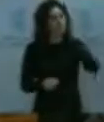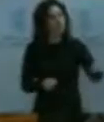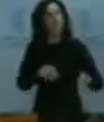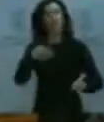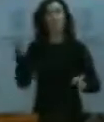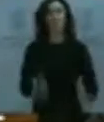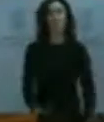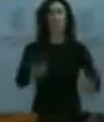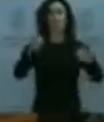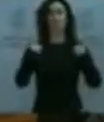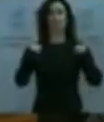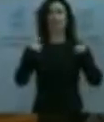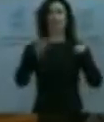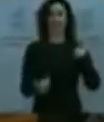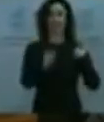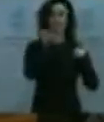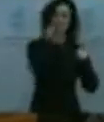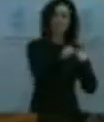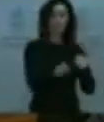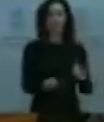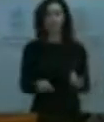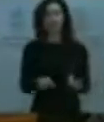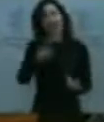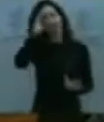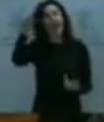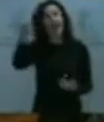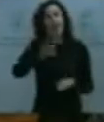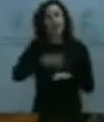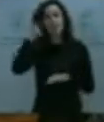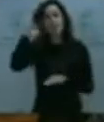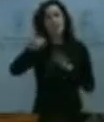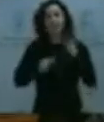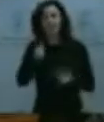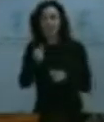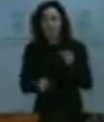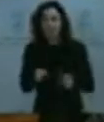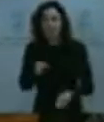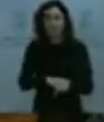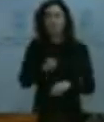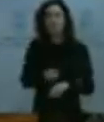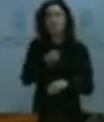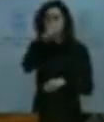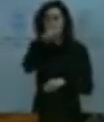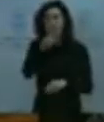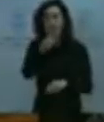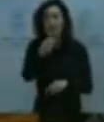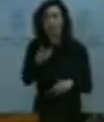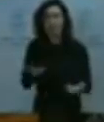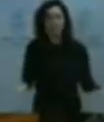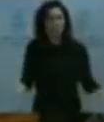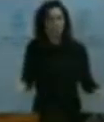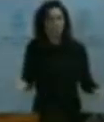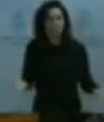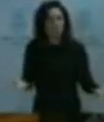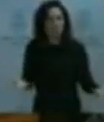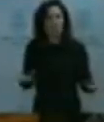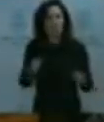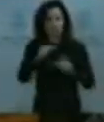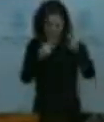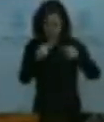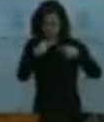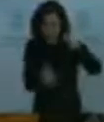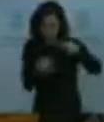muy listo para saber que las cuentas a los socialistas en el ERA no les salen. La gestión desgraciada del ERA no sigue dejando